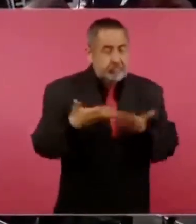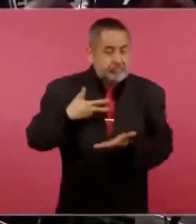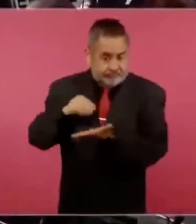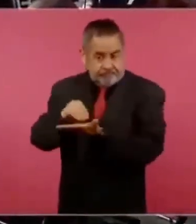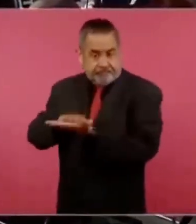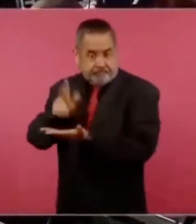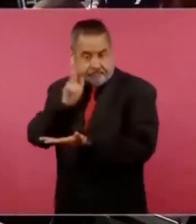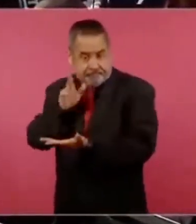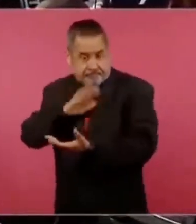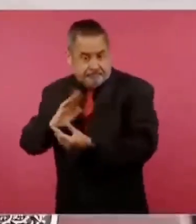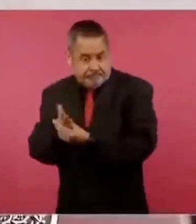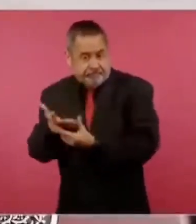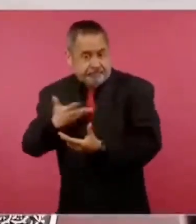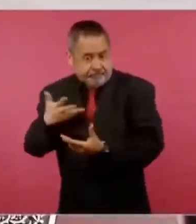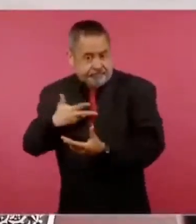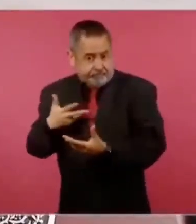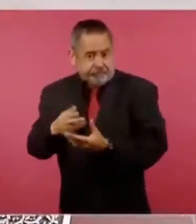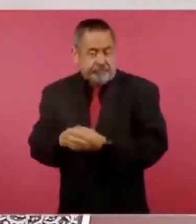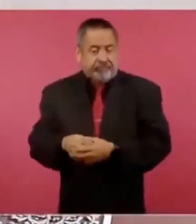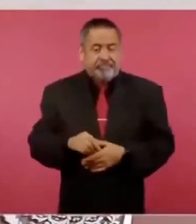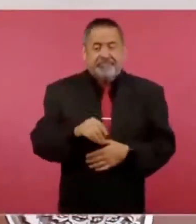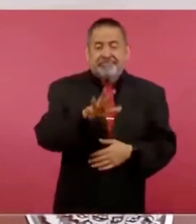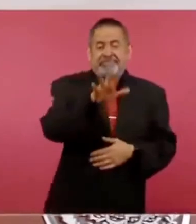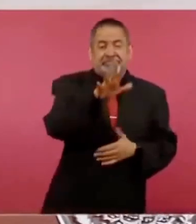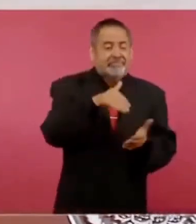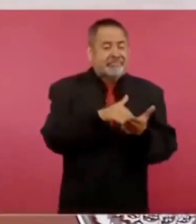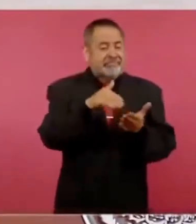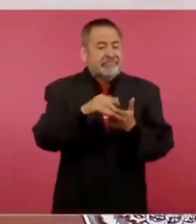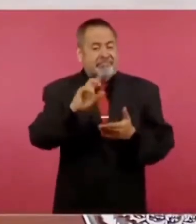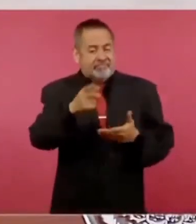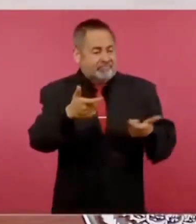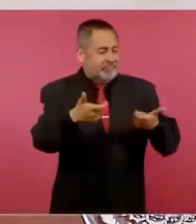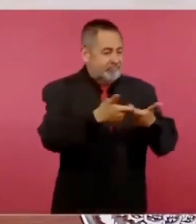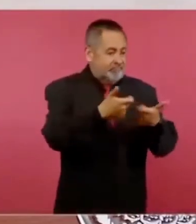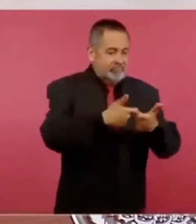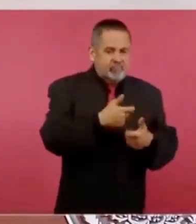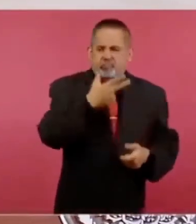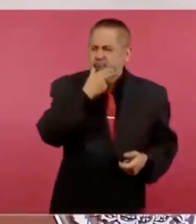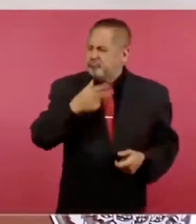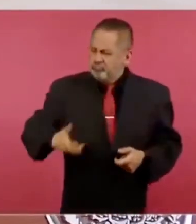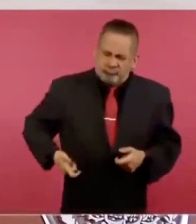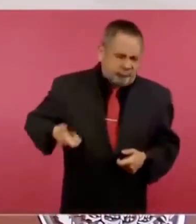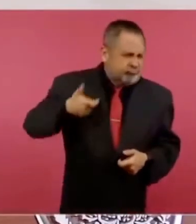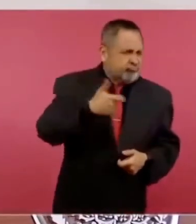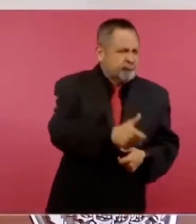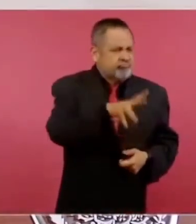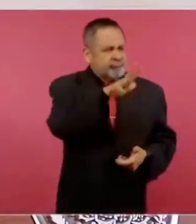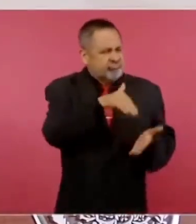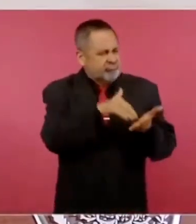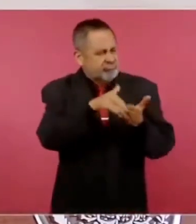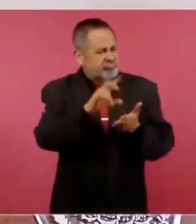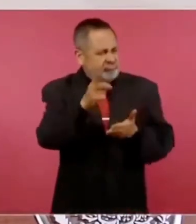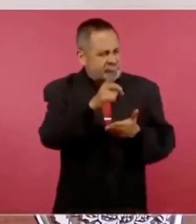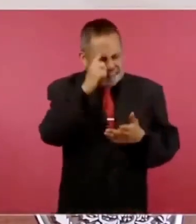está. 5 millones, otro empresario,